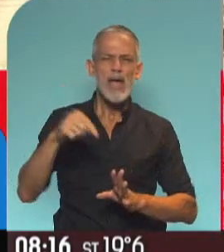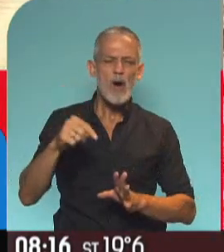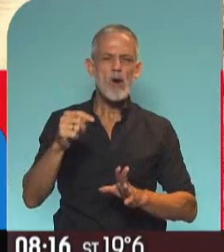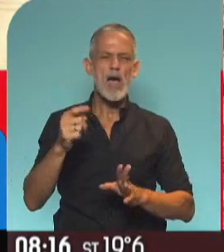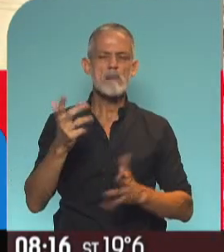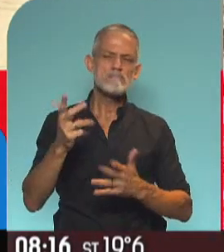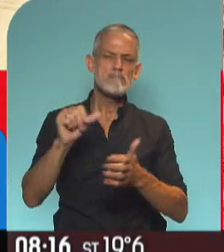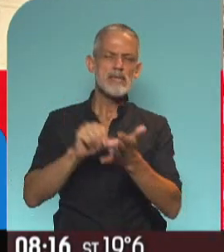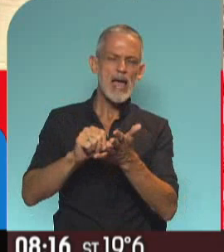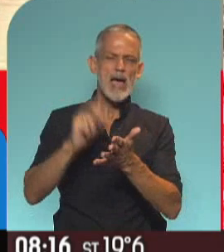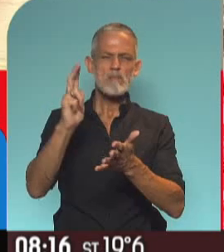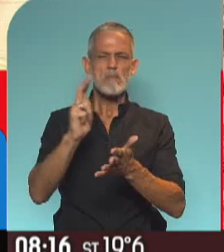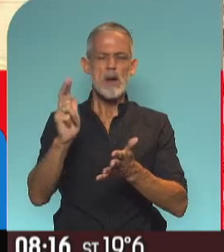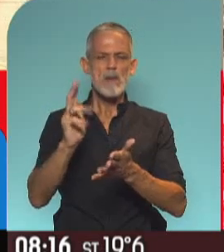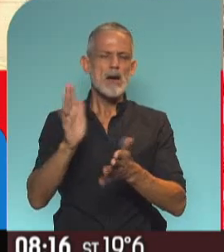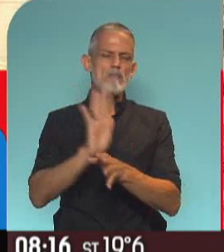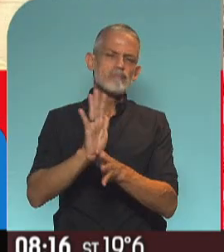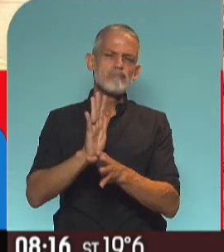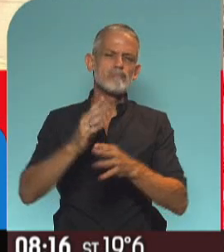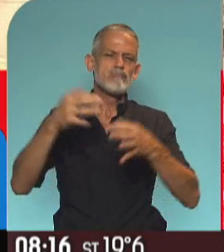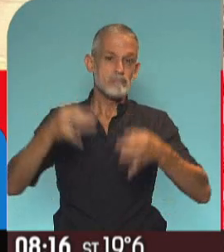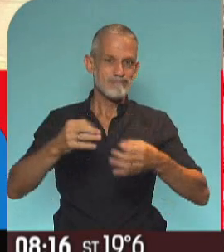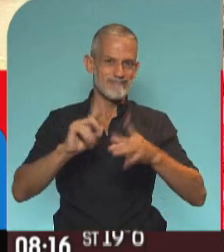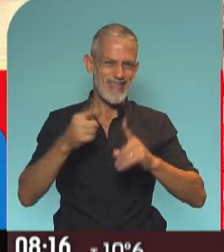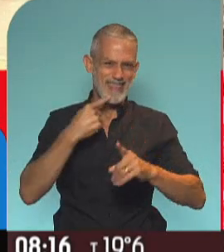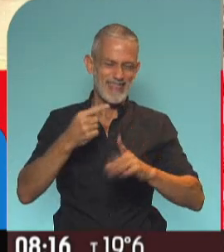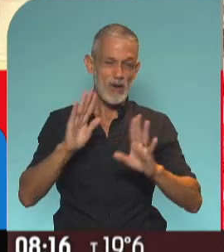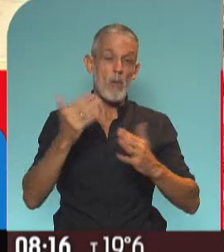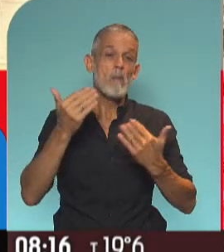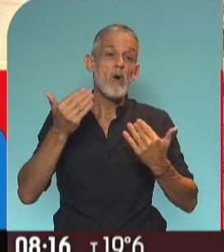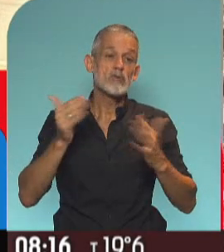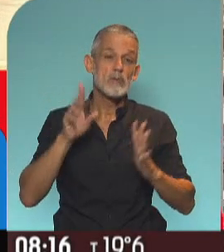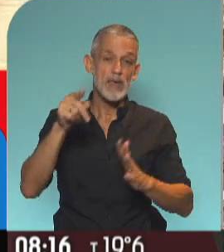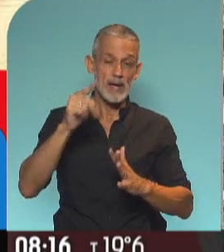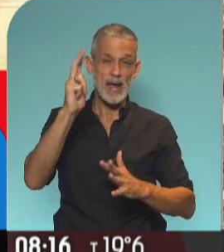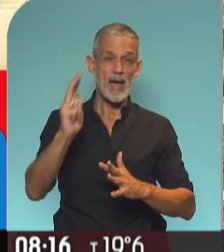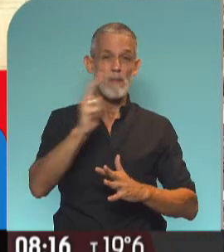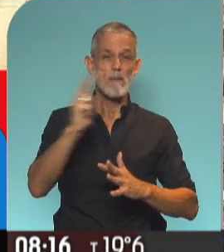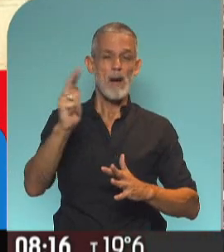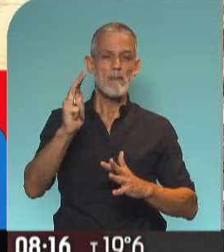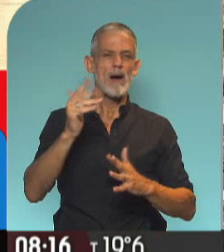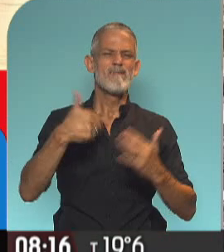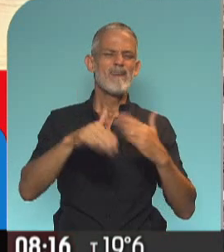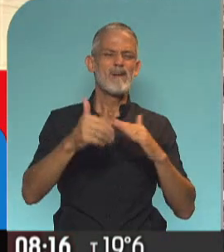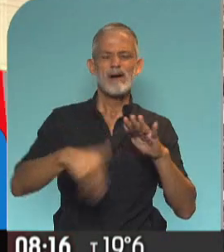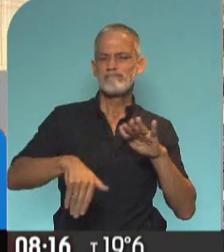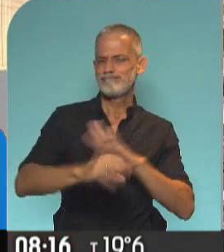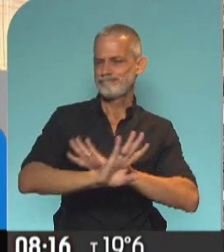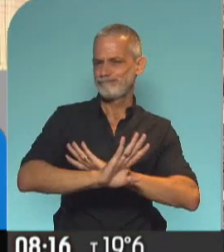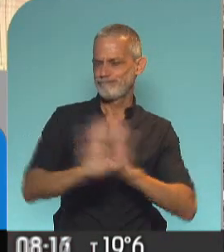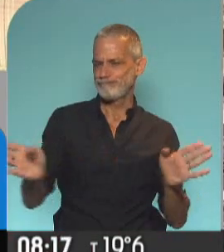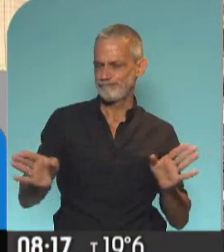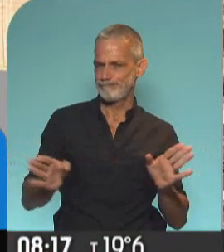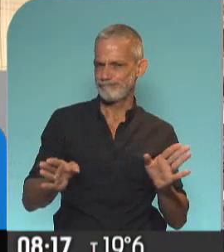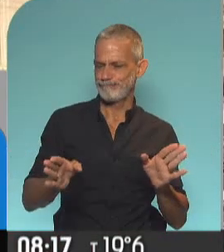serán síntoma de otra afirmación que dejó ahí en el aire de la posibilidad de que se convierta en Papa emérito, que deje el papado.